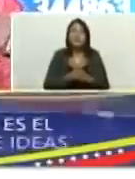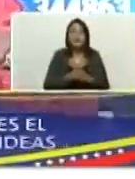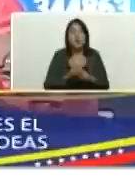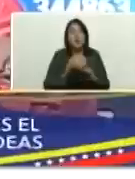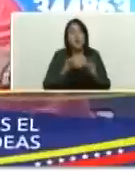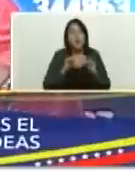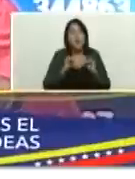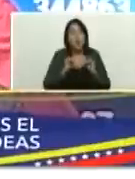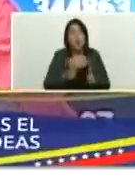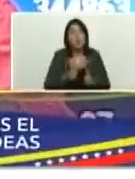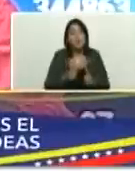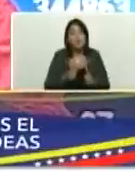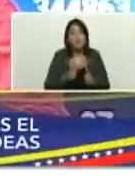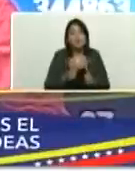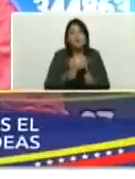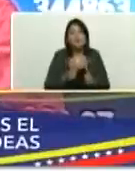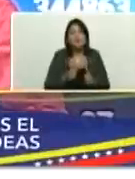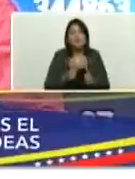hace 24 años,